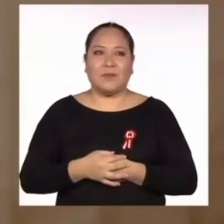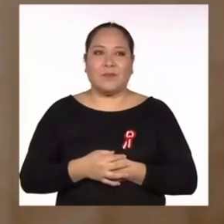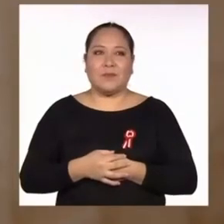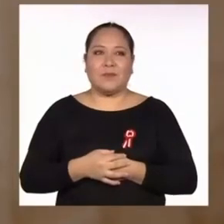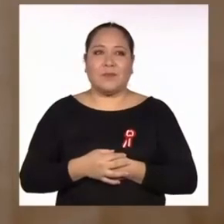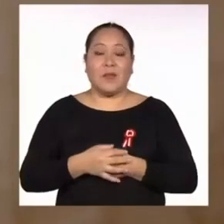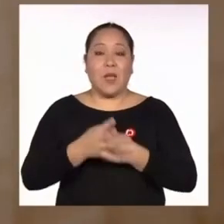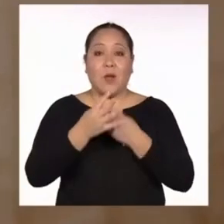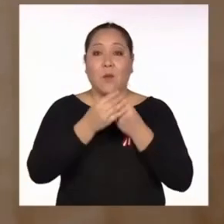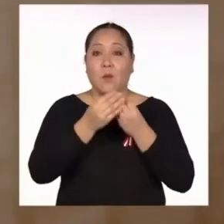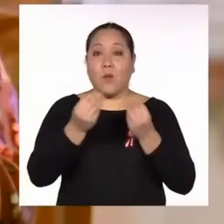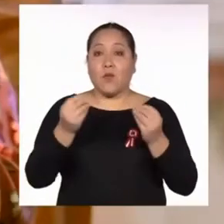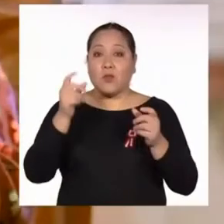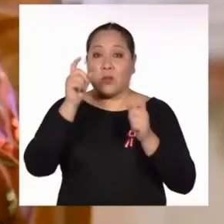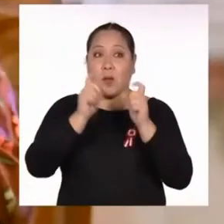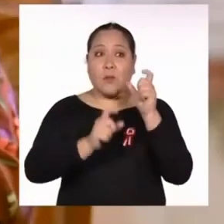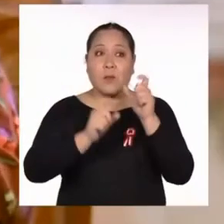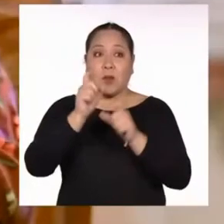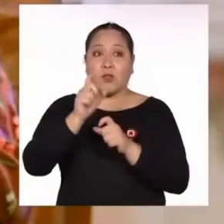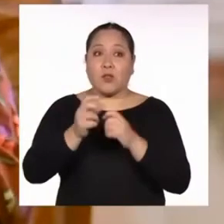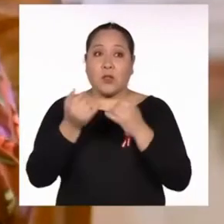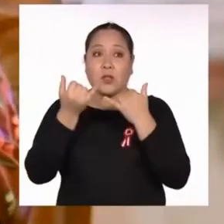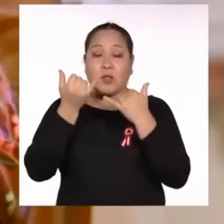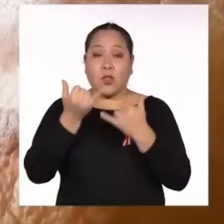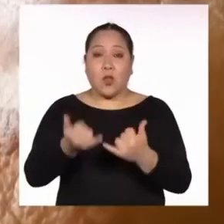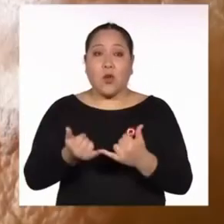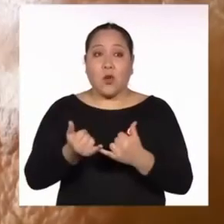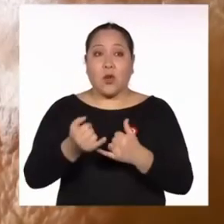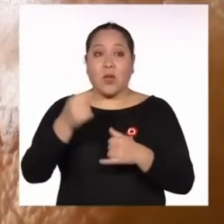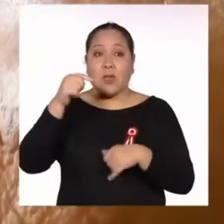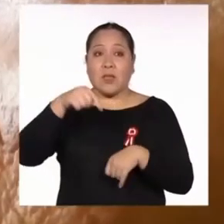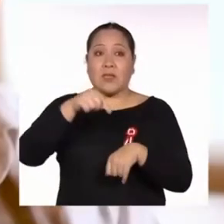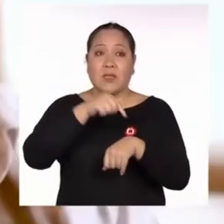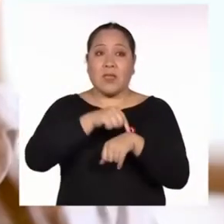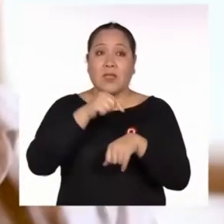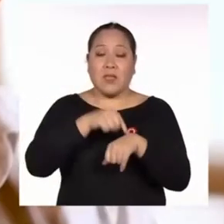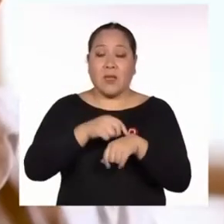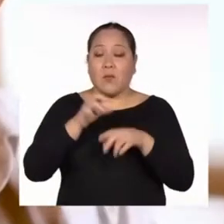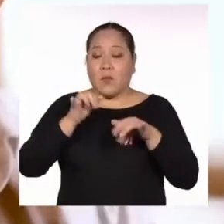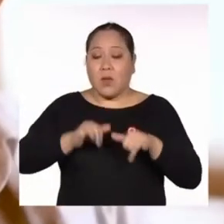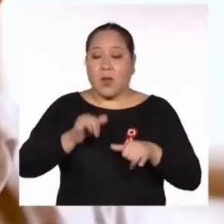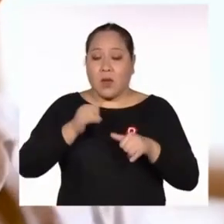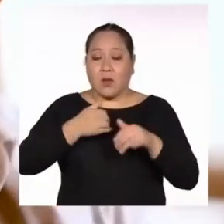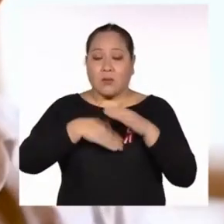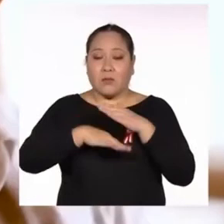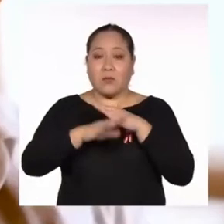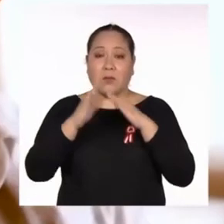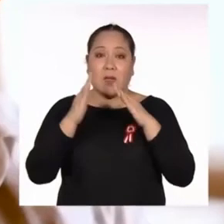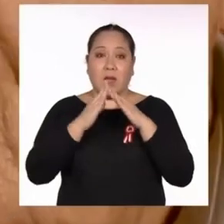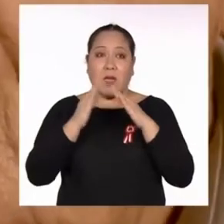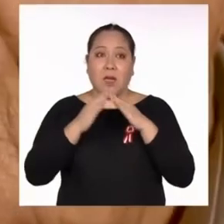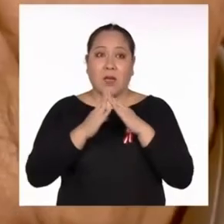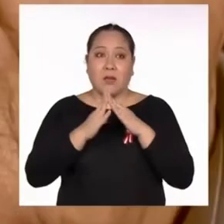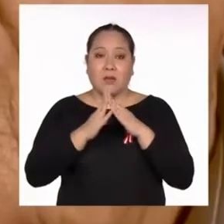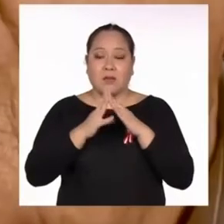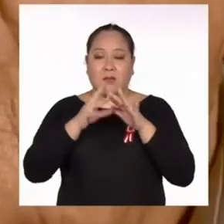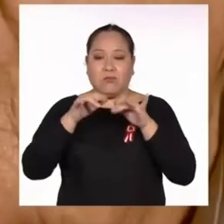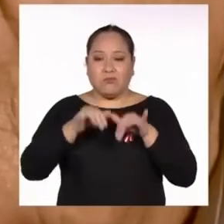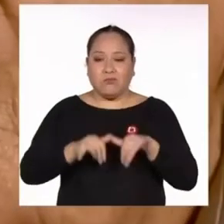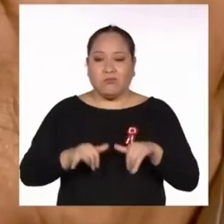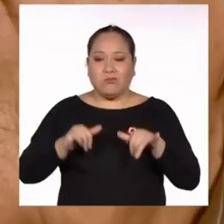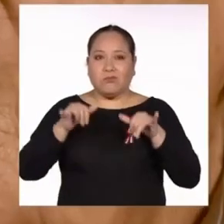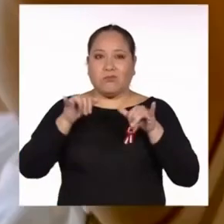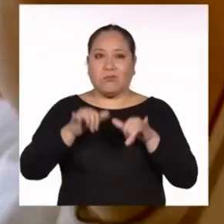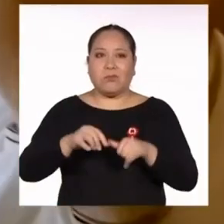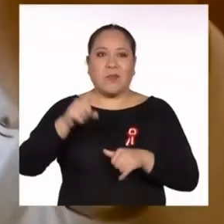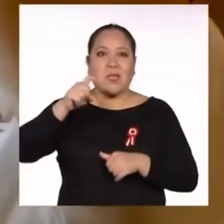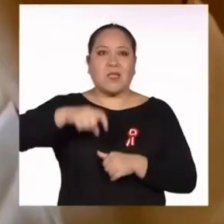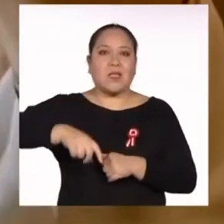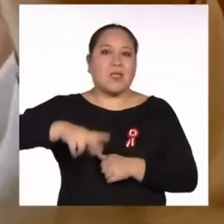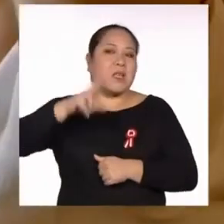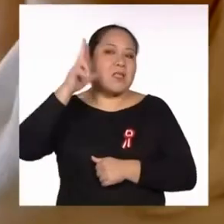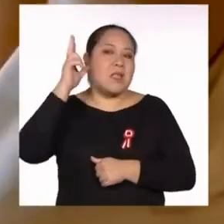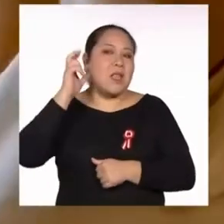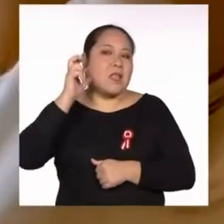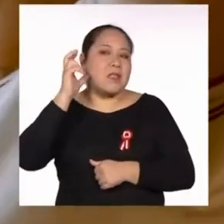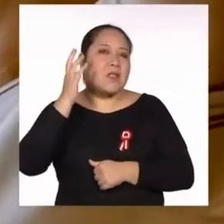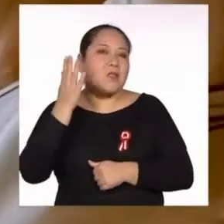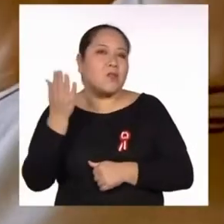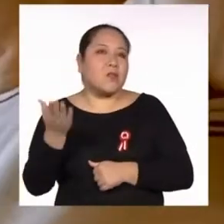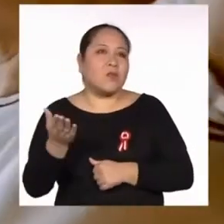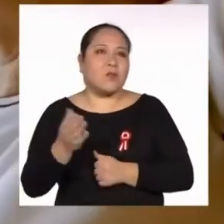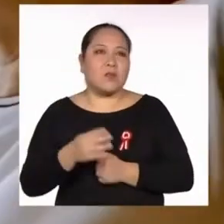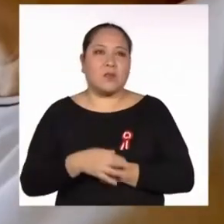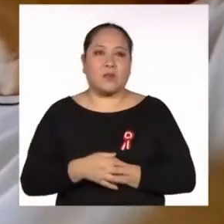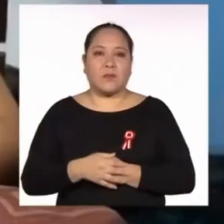hay miles de personas que hoy en medio de esta cuarentena que nos tiene confinados necesitan ser escuchadas